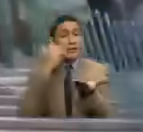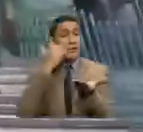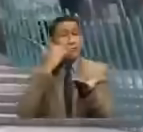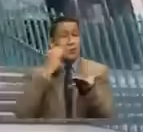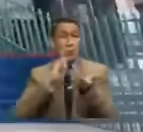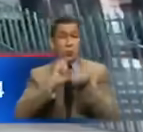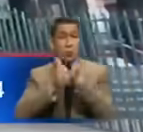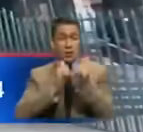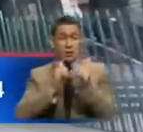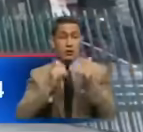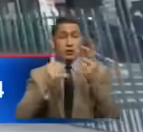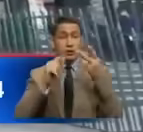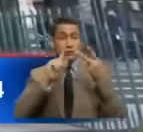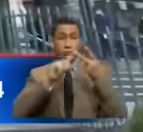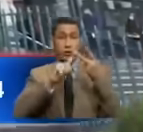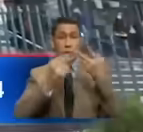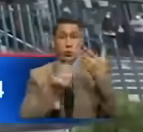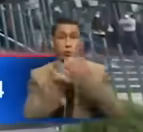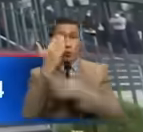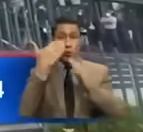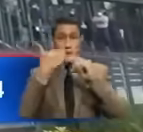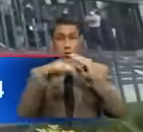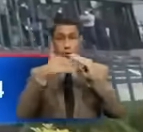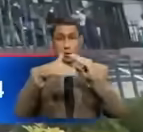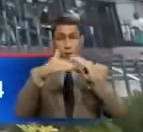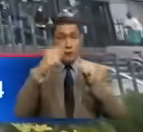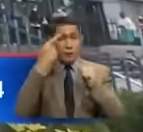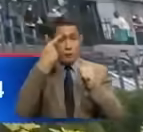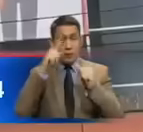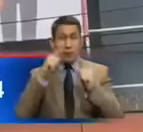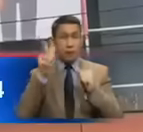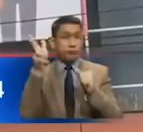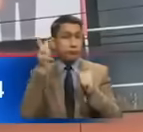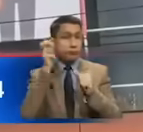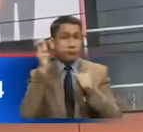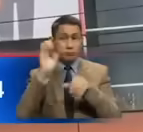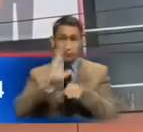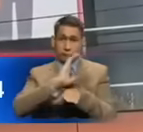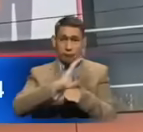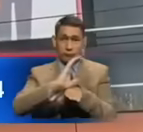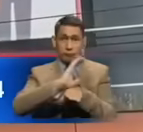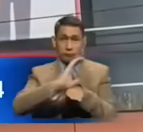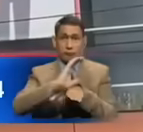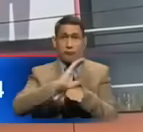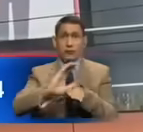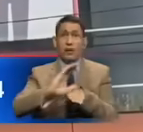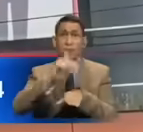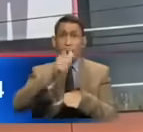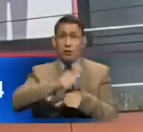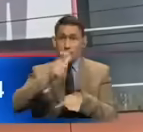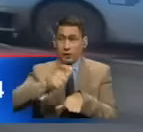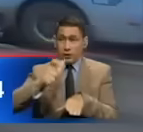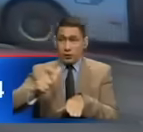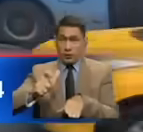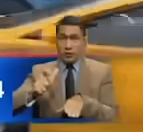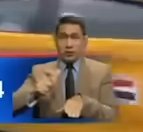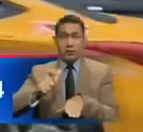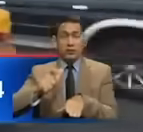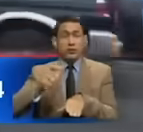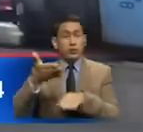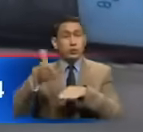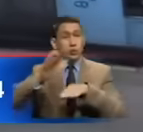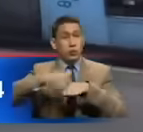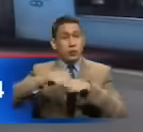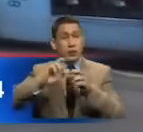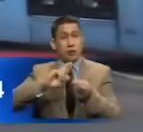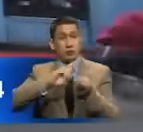y un correo electrónico para recoger las sugerencias ciudadanas que se van a incluir en la propuesta de la reforma